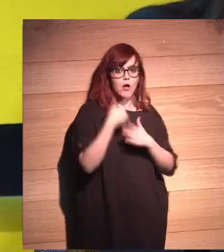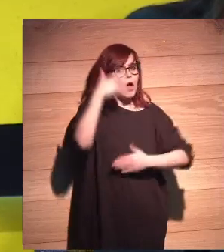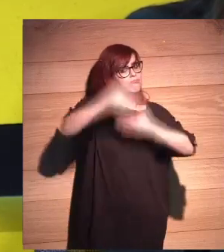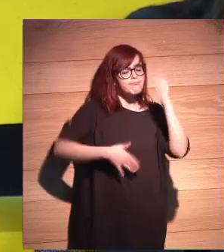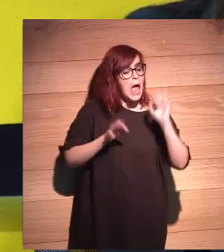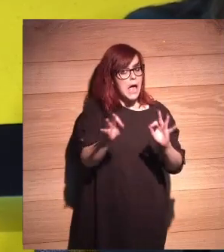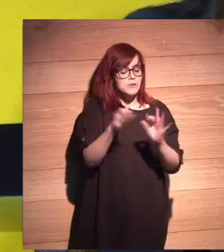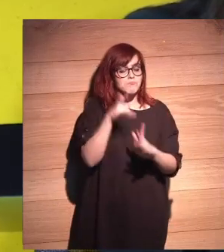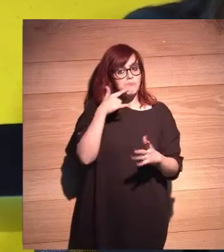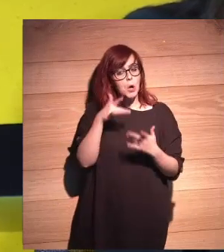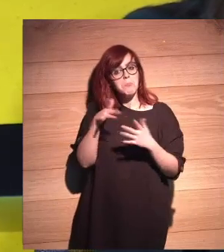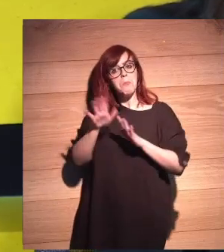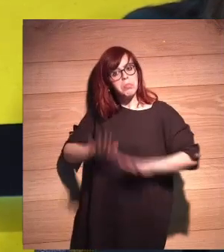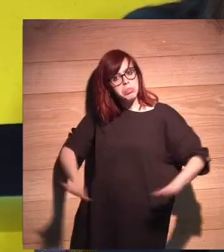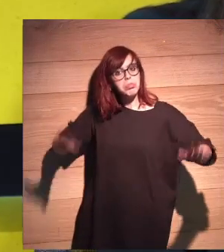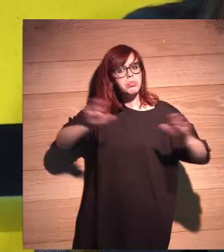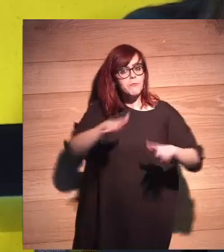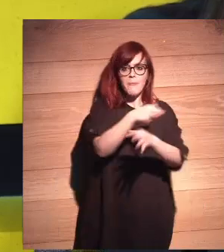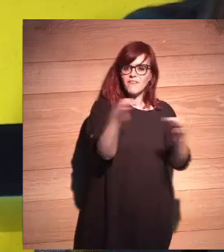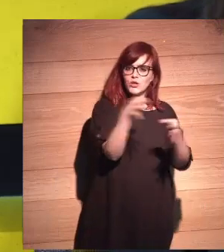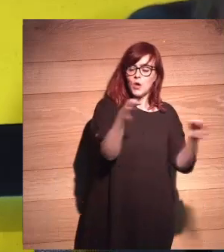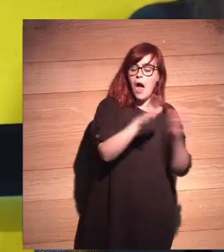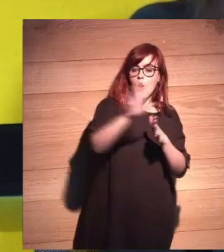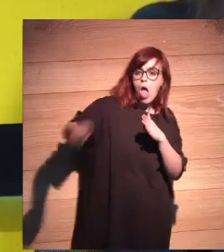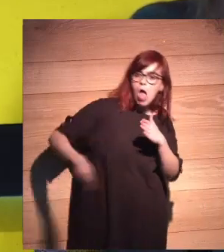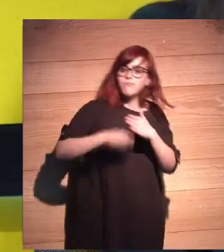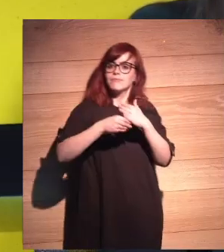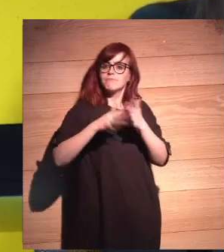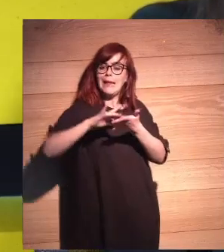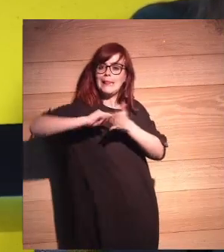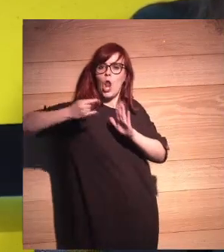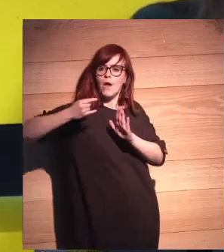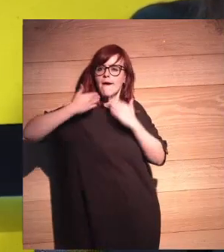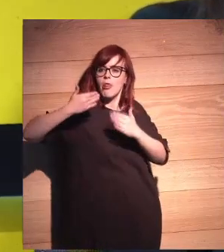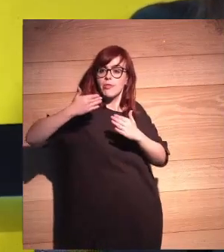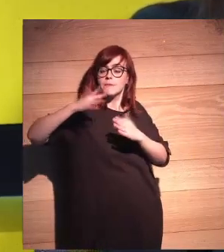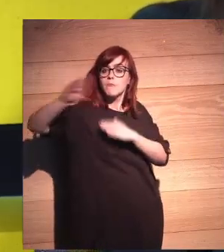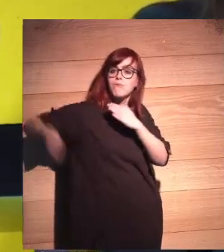aquí, aunque sea de una forma lenta e imperfecta, ya es otro tema. Por lo tanto, tenemos como dos